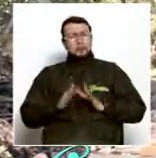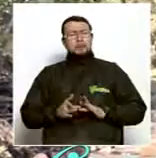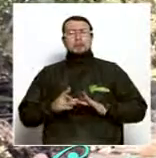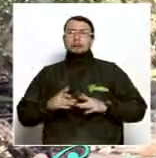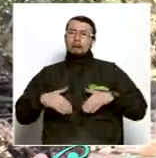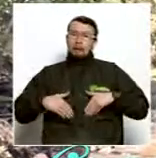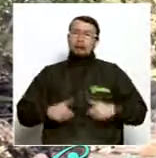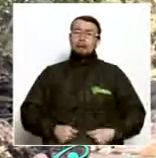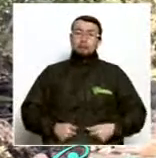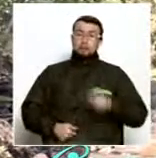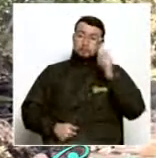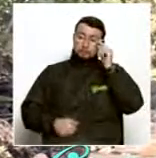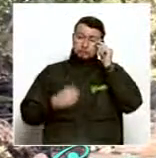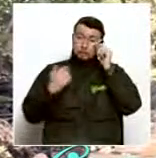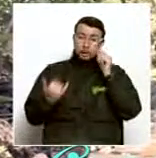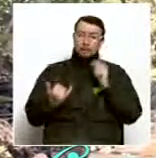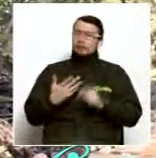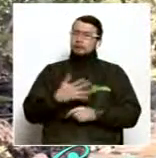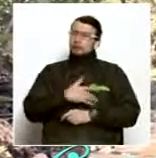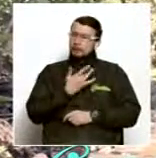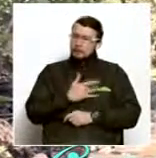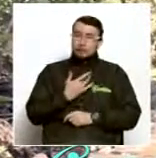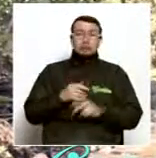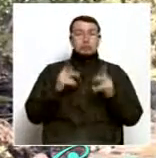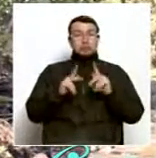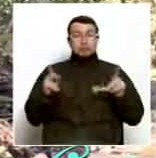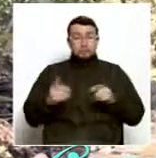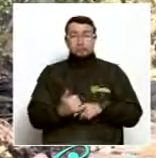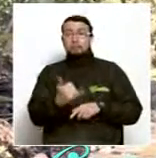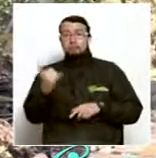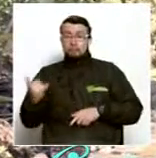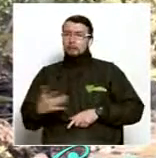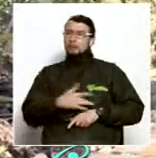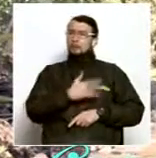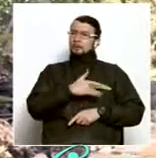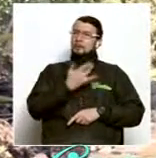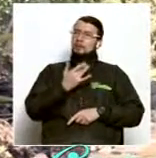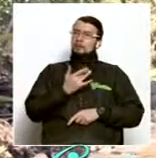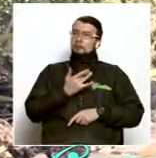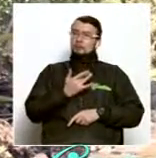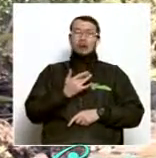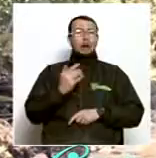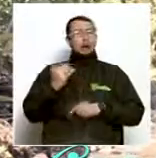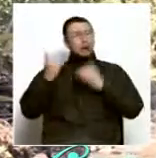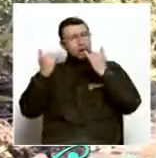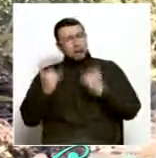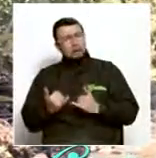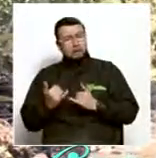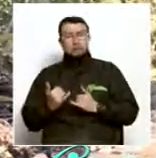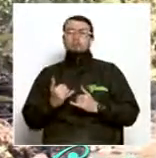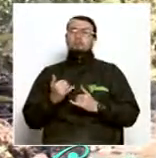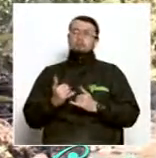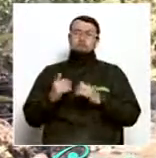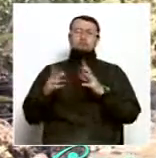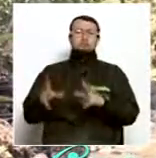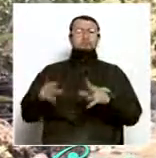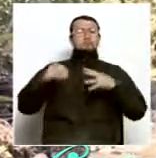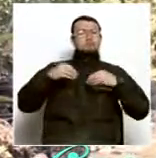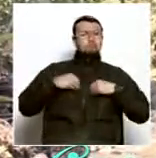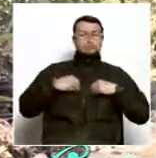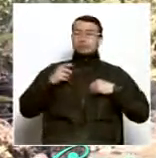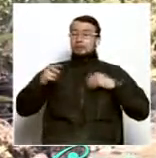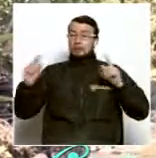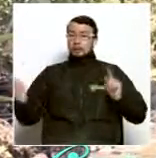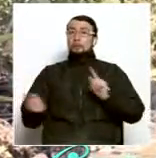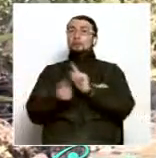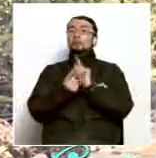principio humano de sentir por los demás, yo creo que en este momento nos recoge a ese encuentro del